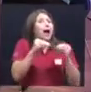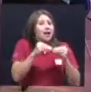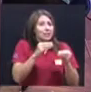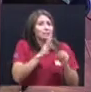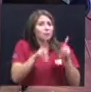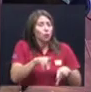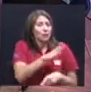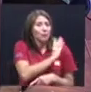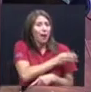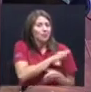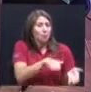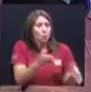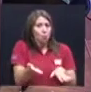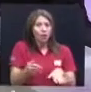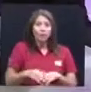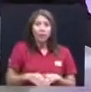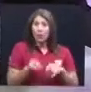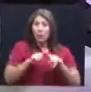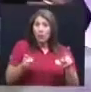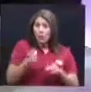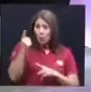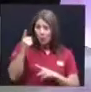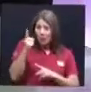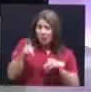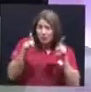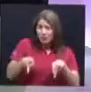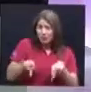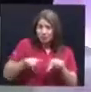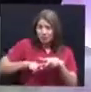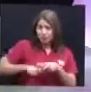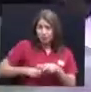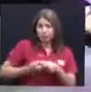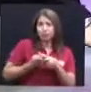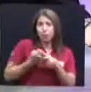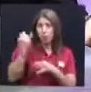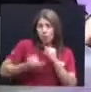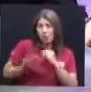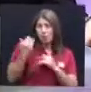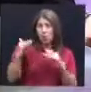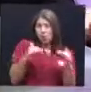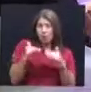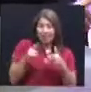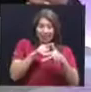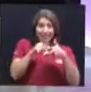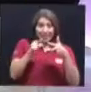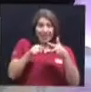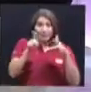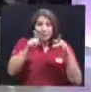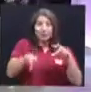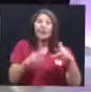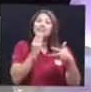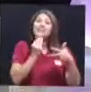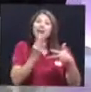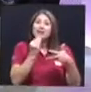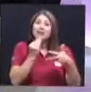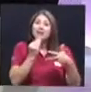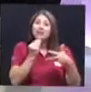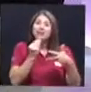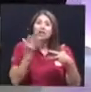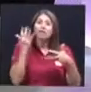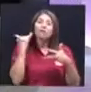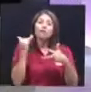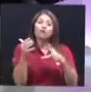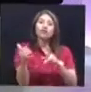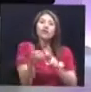que que detonaron este último conflicto que fueron tres israelíes que fueron secuestrados jóvenes y que fueron eh